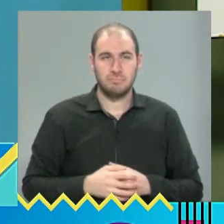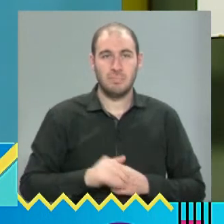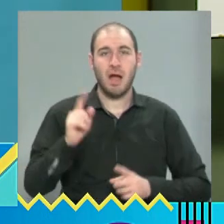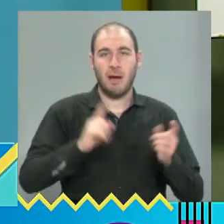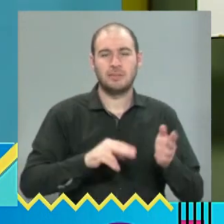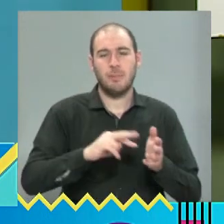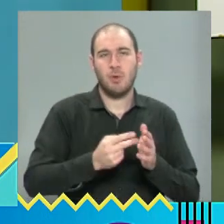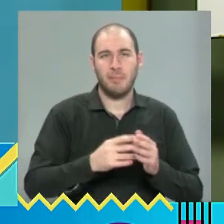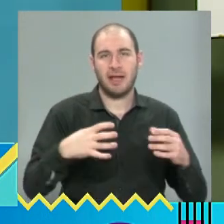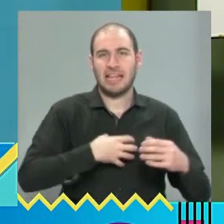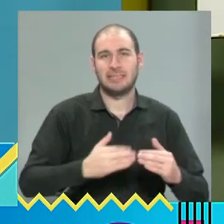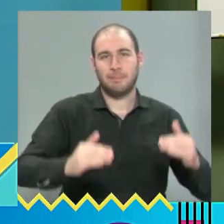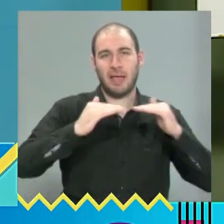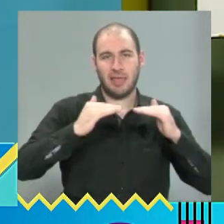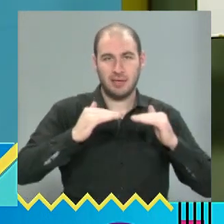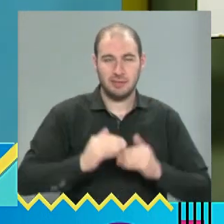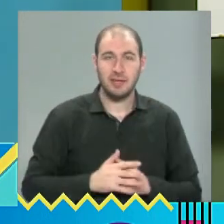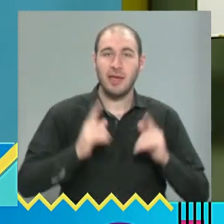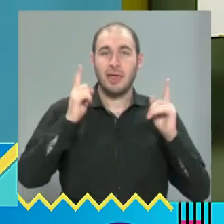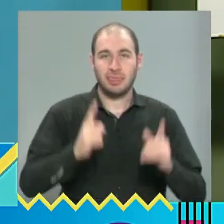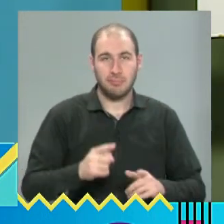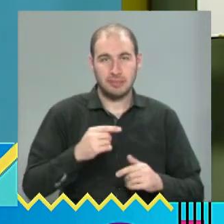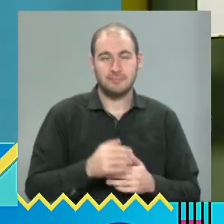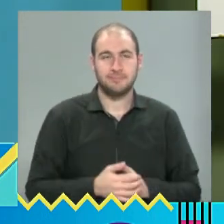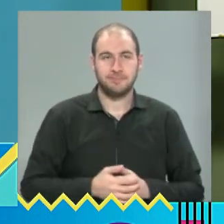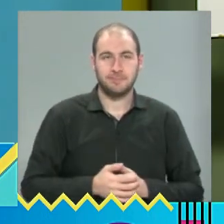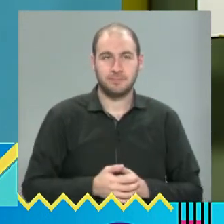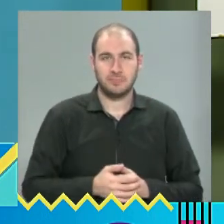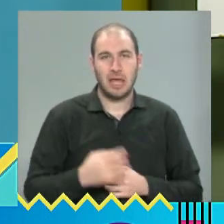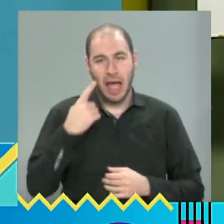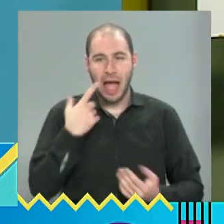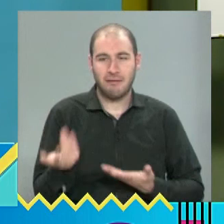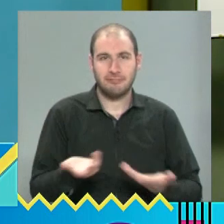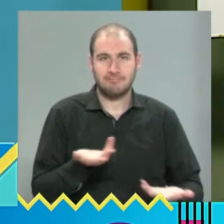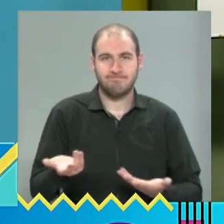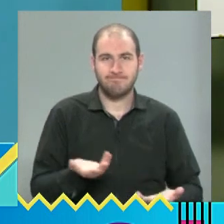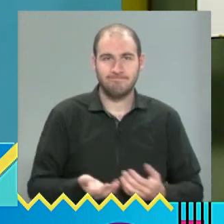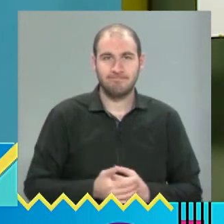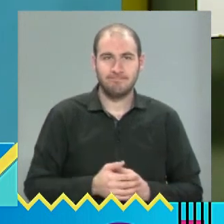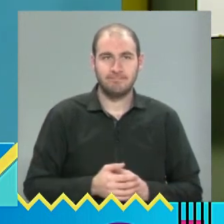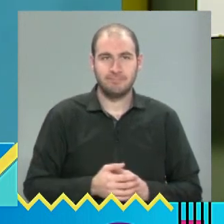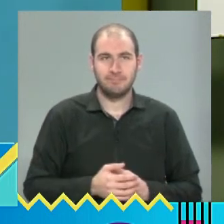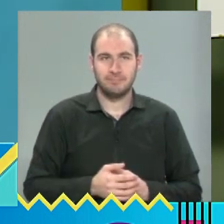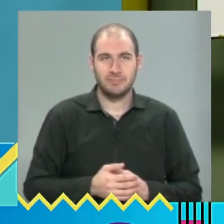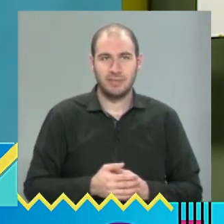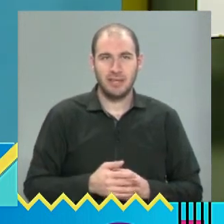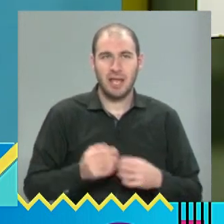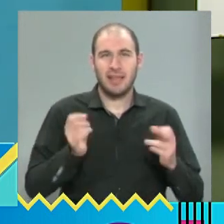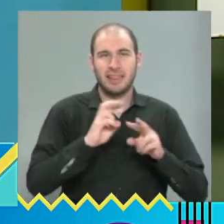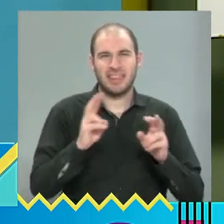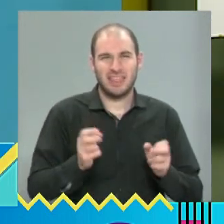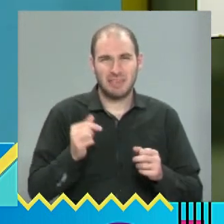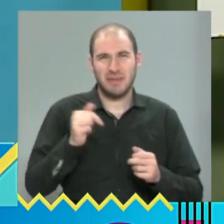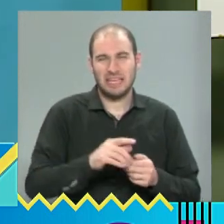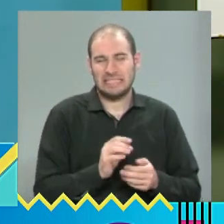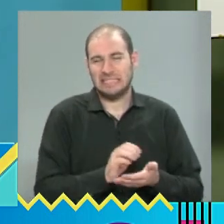veces afecta a esa clase media y por supuesto hay que estar ahí viendo, ¿no? cómo evitamos